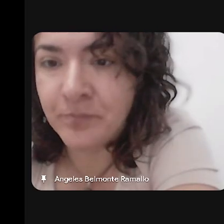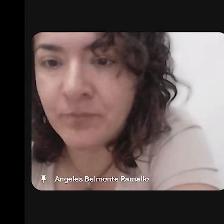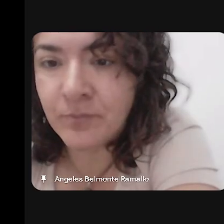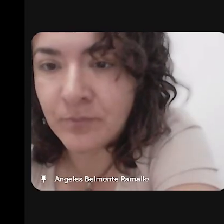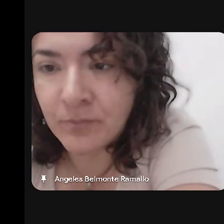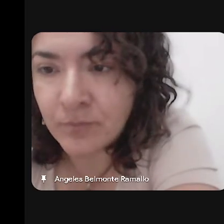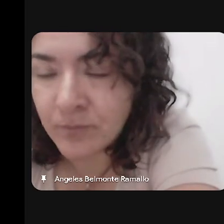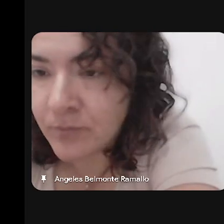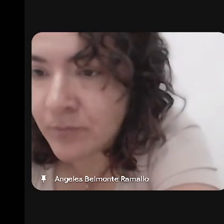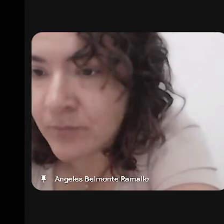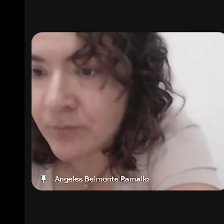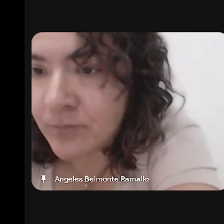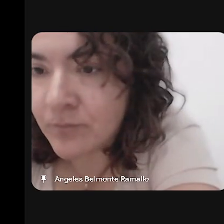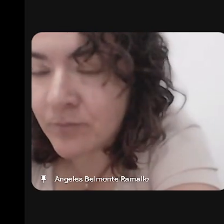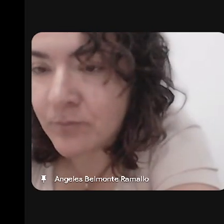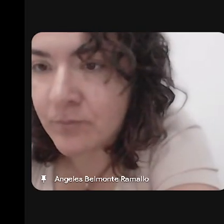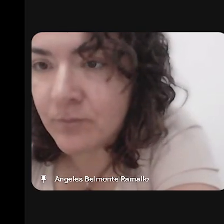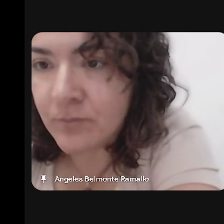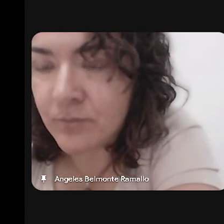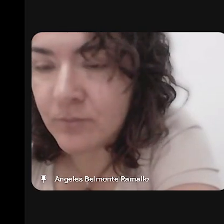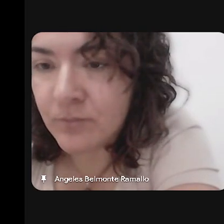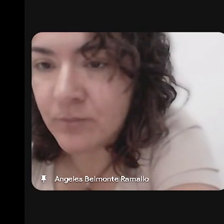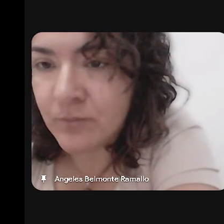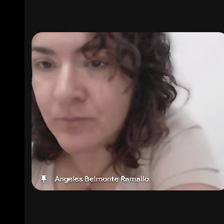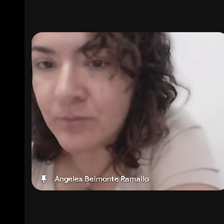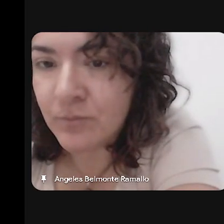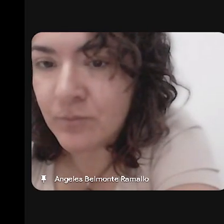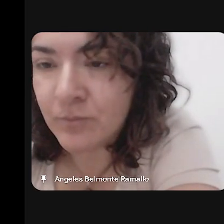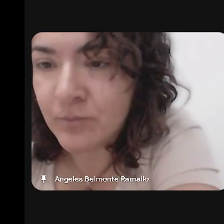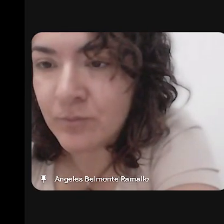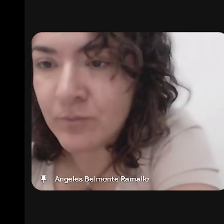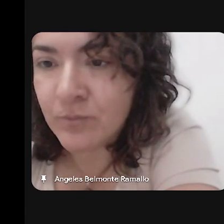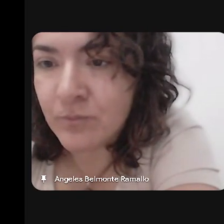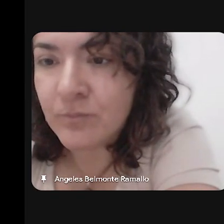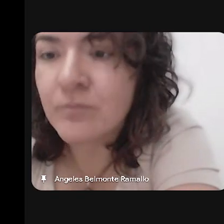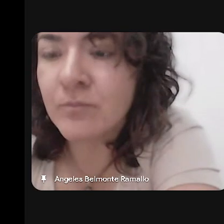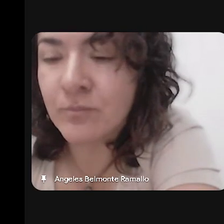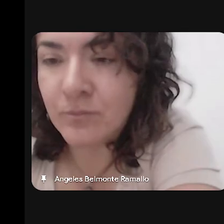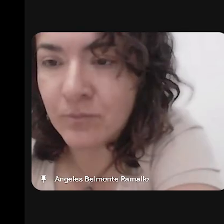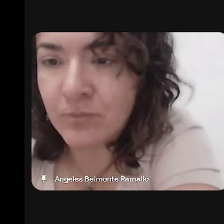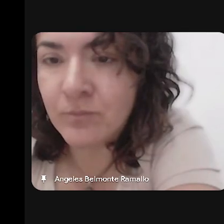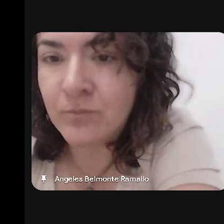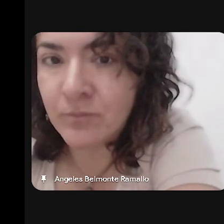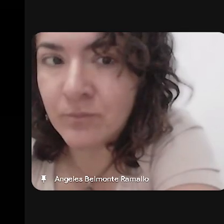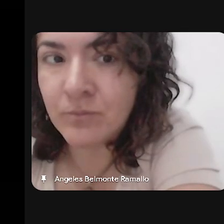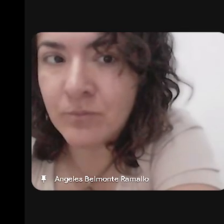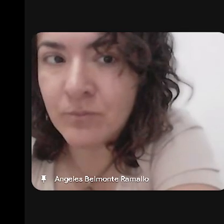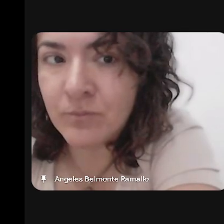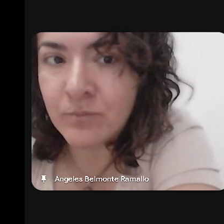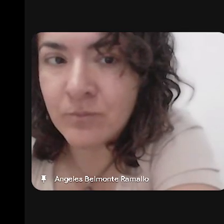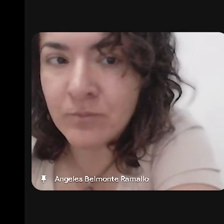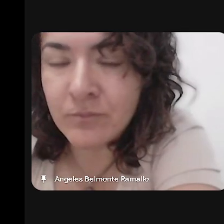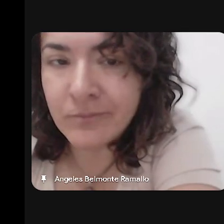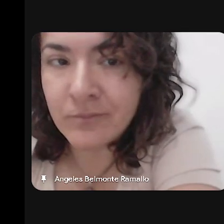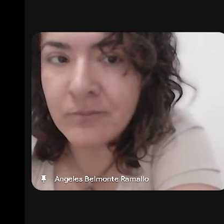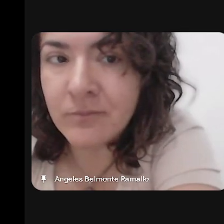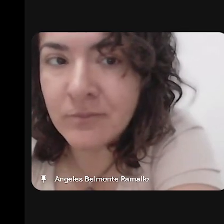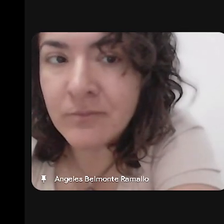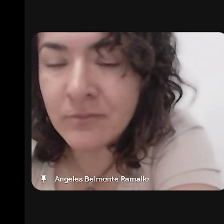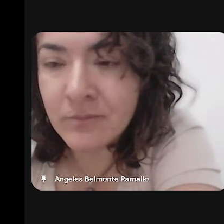María Bien. Cerruti dice, una ronda para cada práctica del lenguaje, entonces todos se ven y se